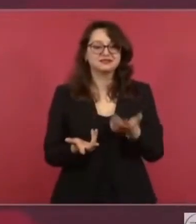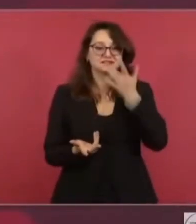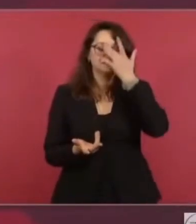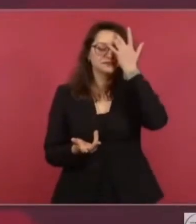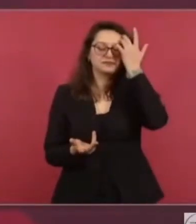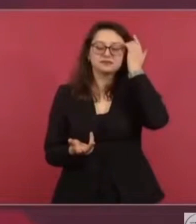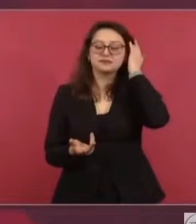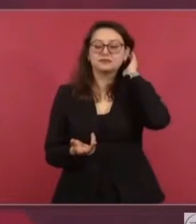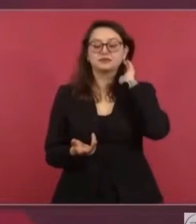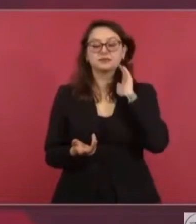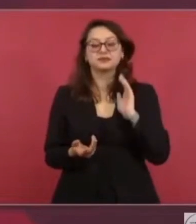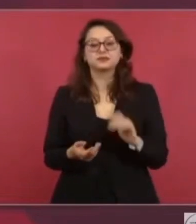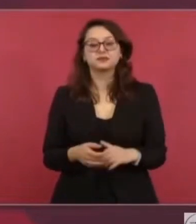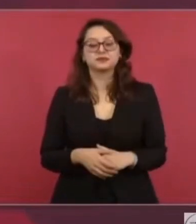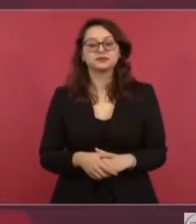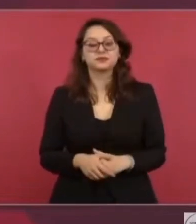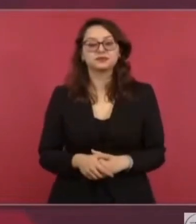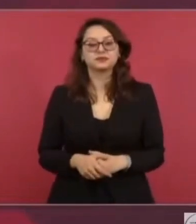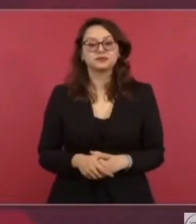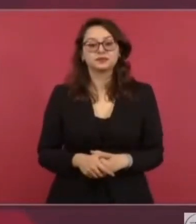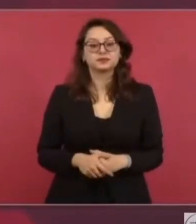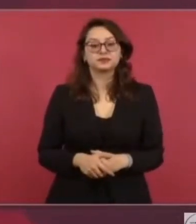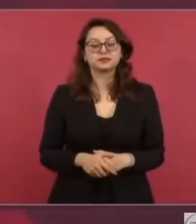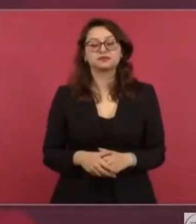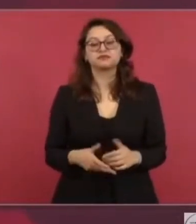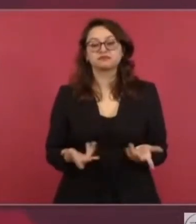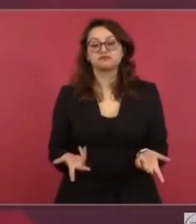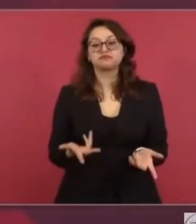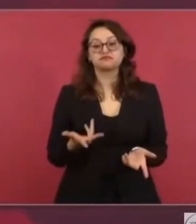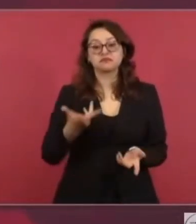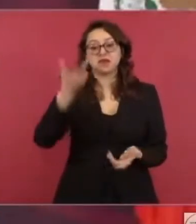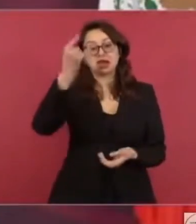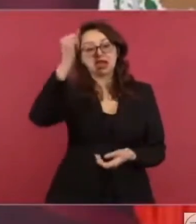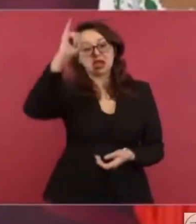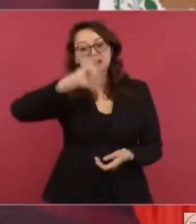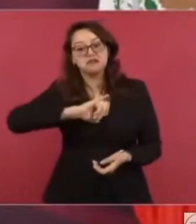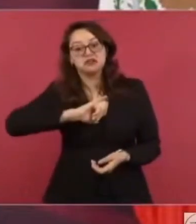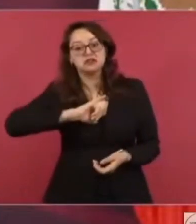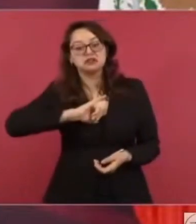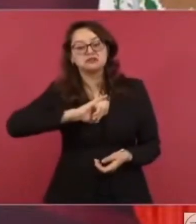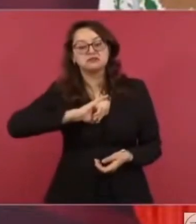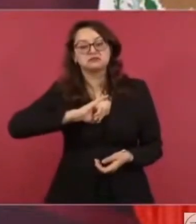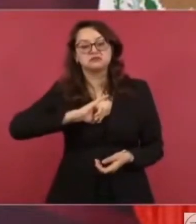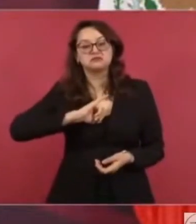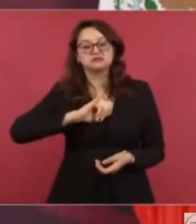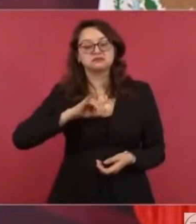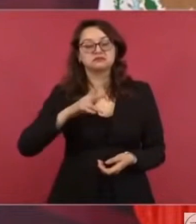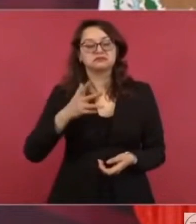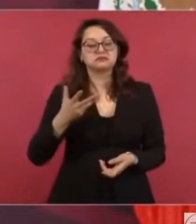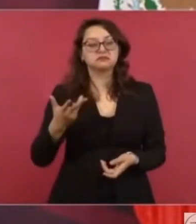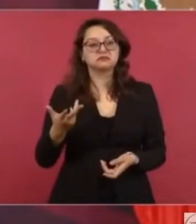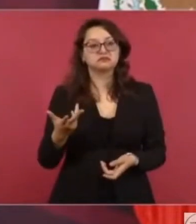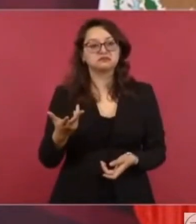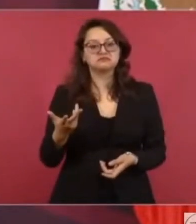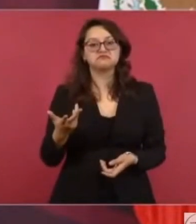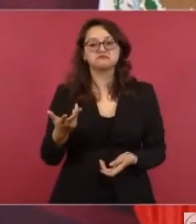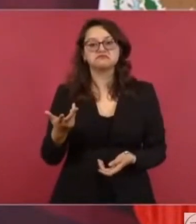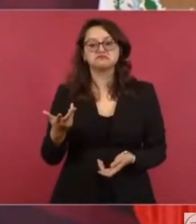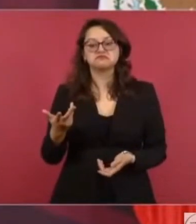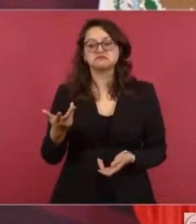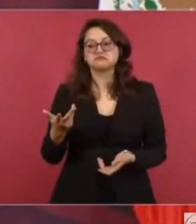en algunos casos eran los patrones, no solo los que